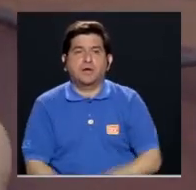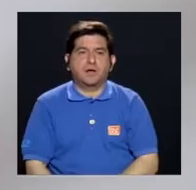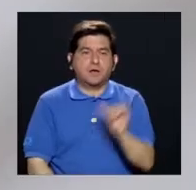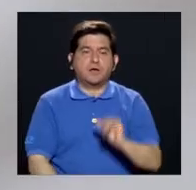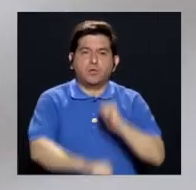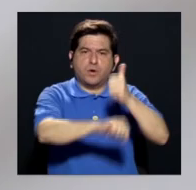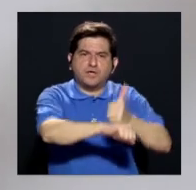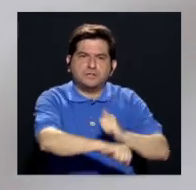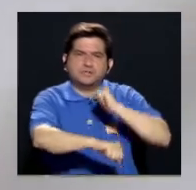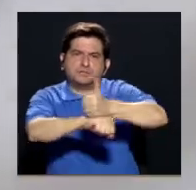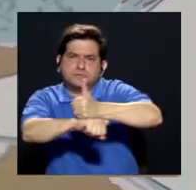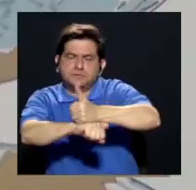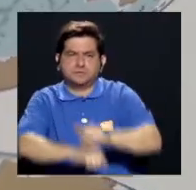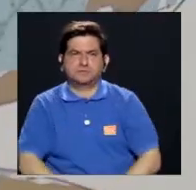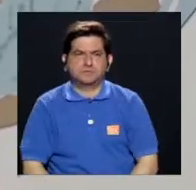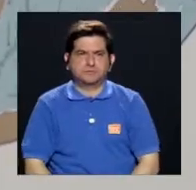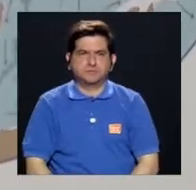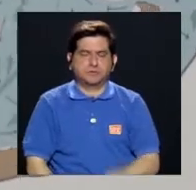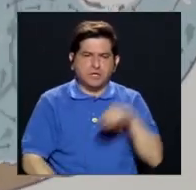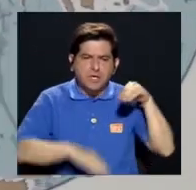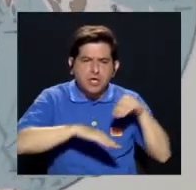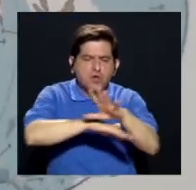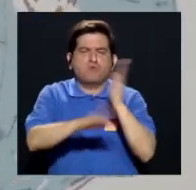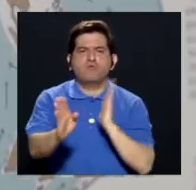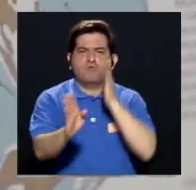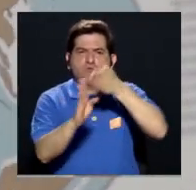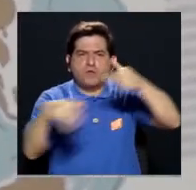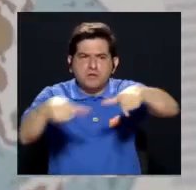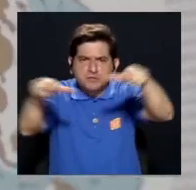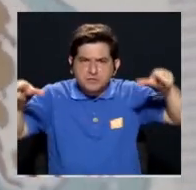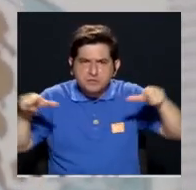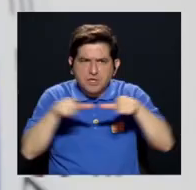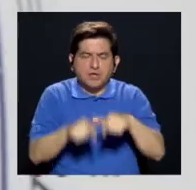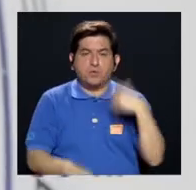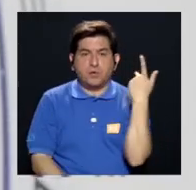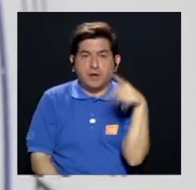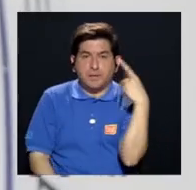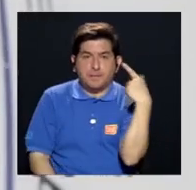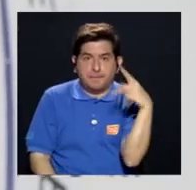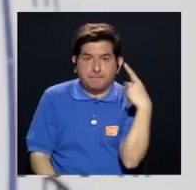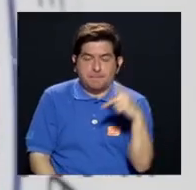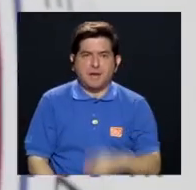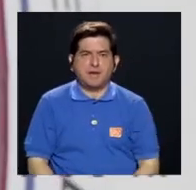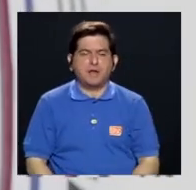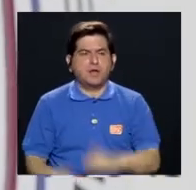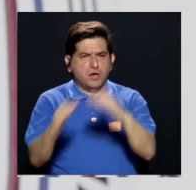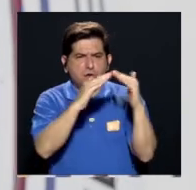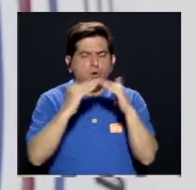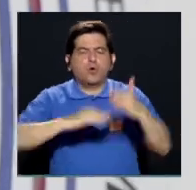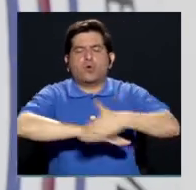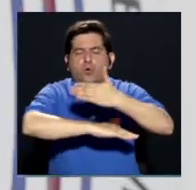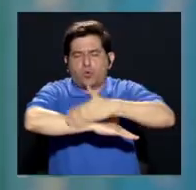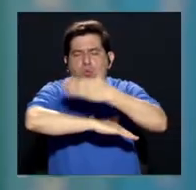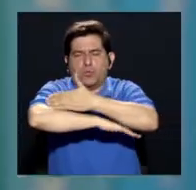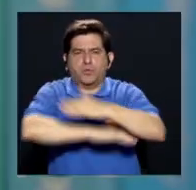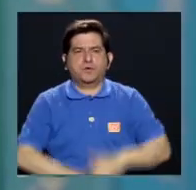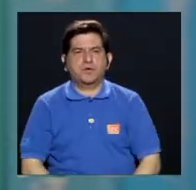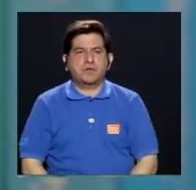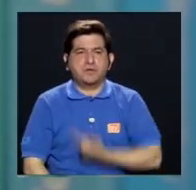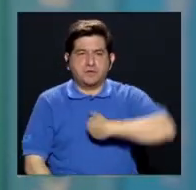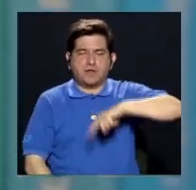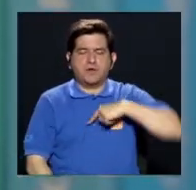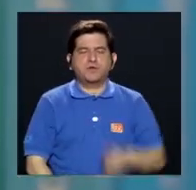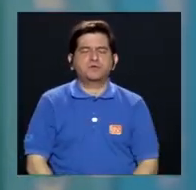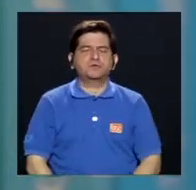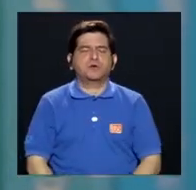cuanto a implementación también, y su incidencia directa en zonas de amenaza, en este caso comunidades costeras. Ofrecemos